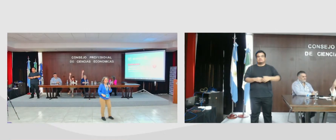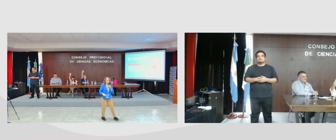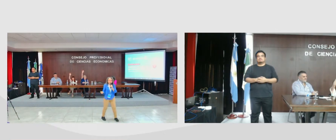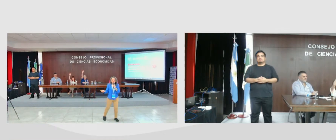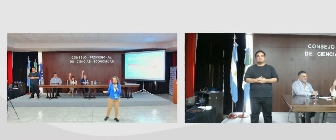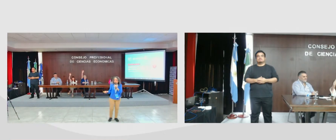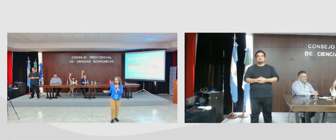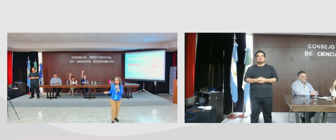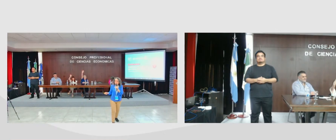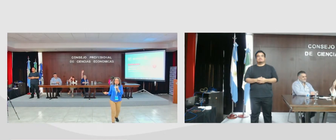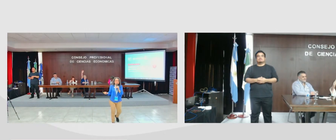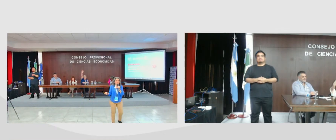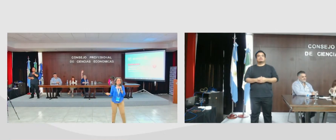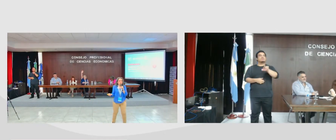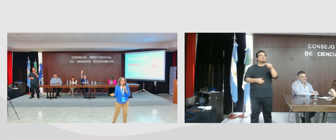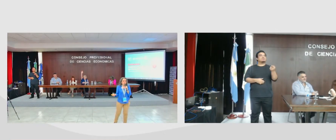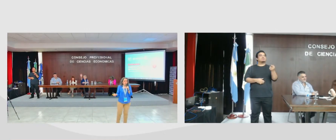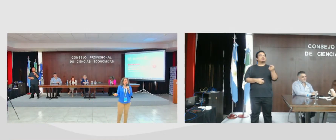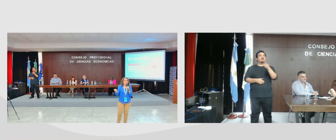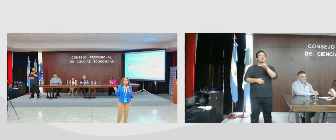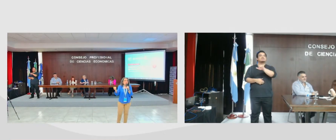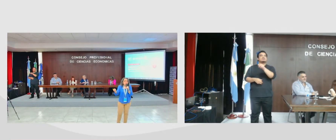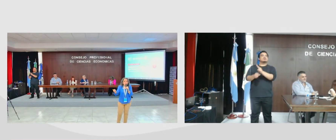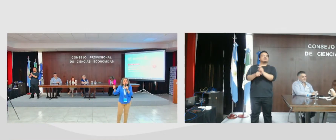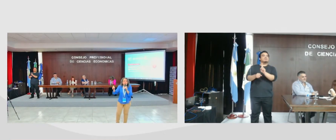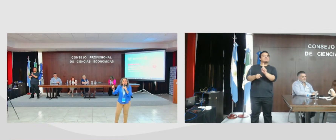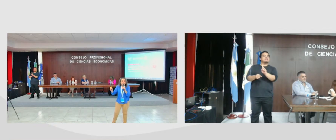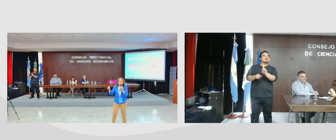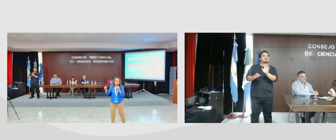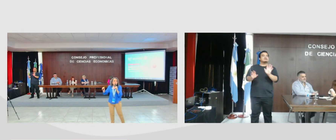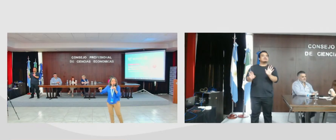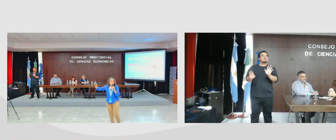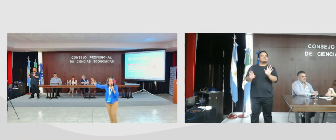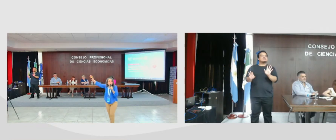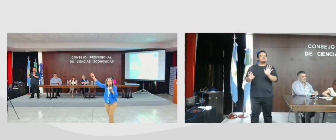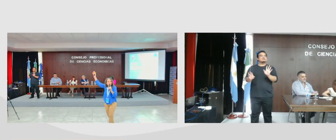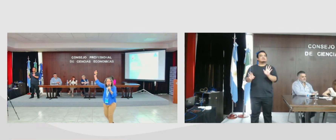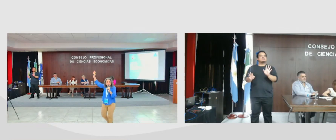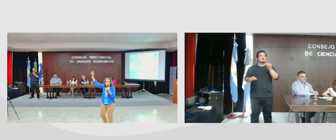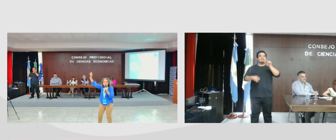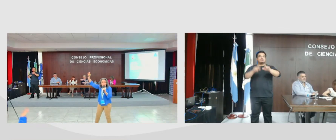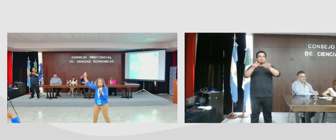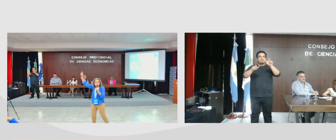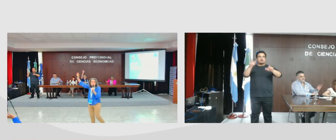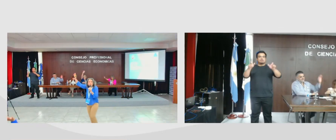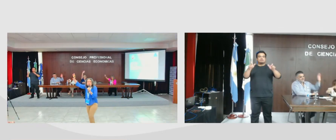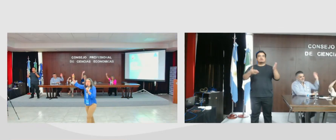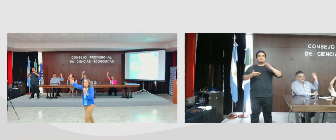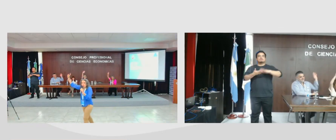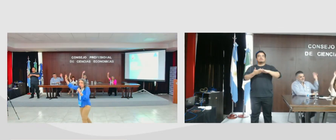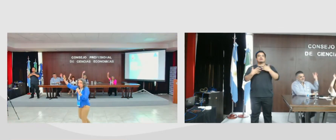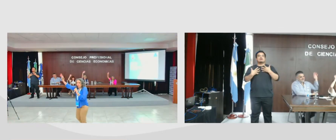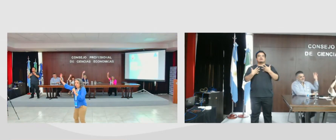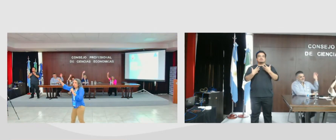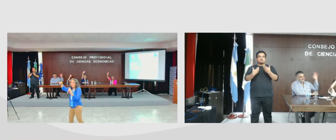Bien, ¿y el resto no cuidan a nadie? Todos los agentes de salud los invito a levantar la mano, a todos, porque todos